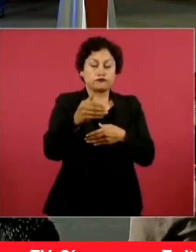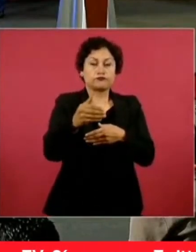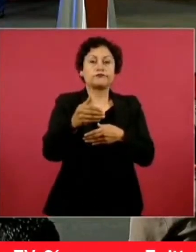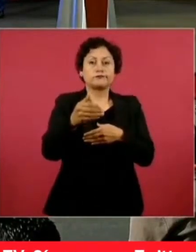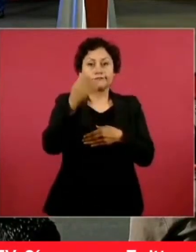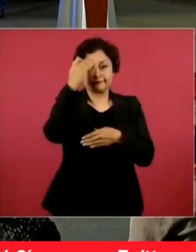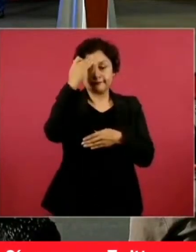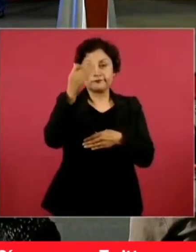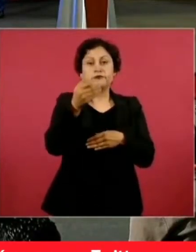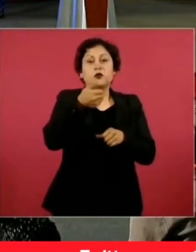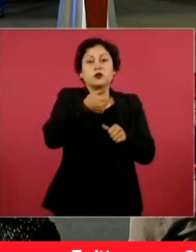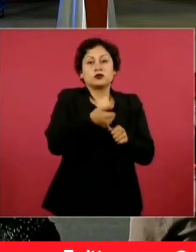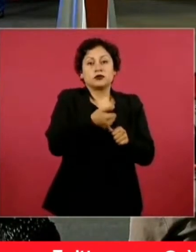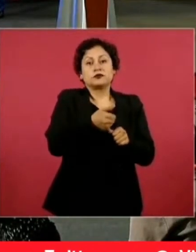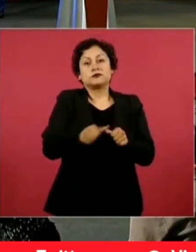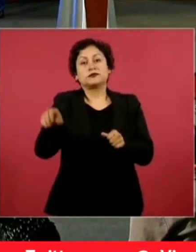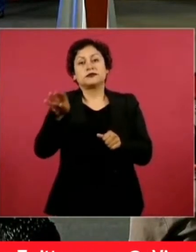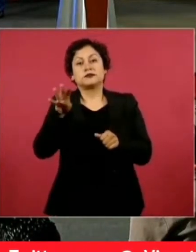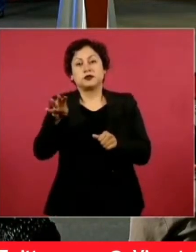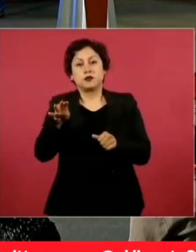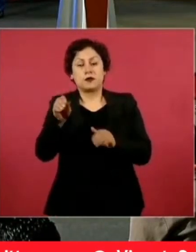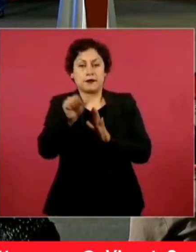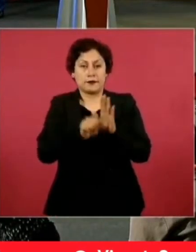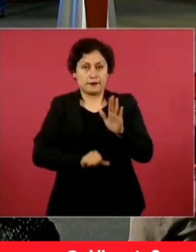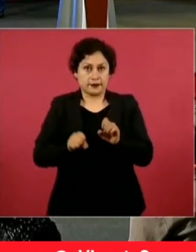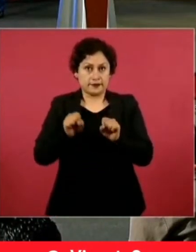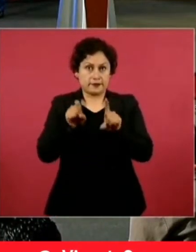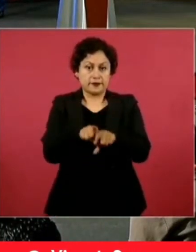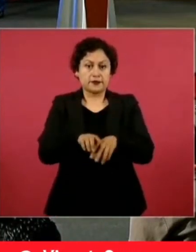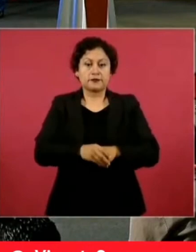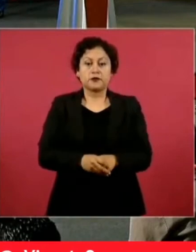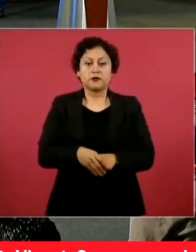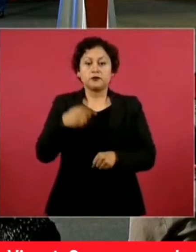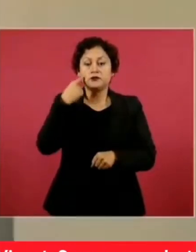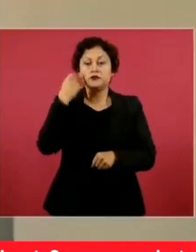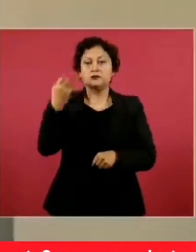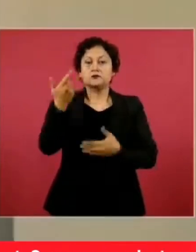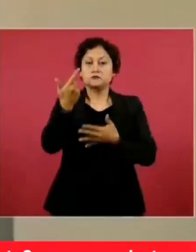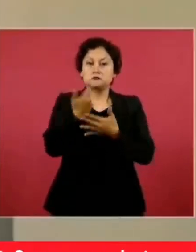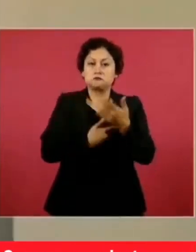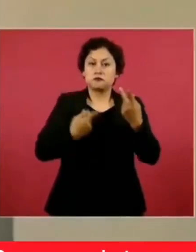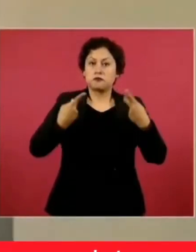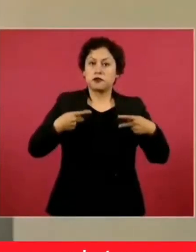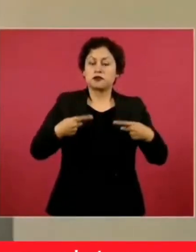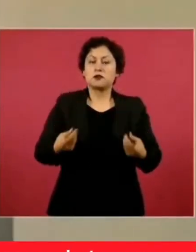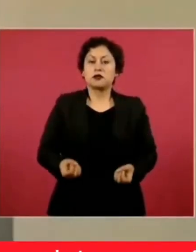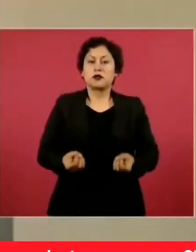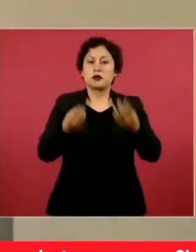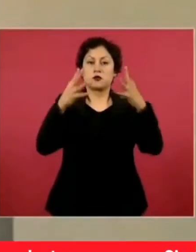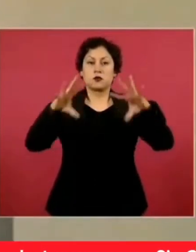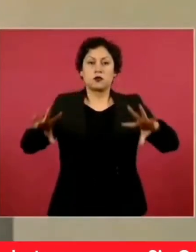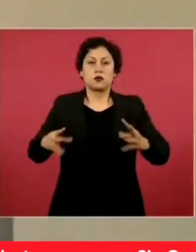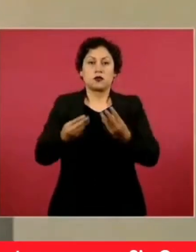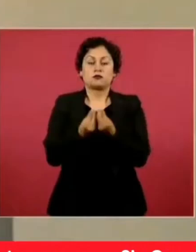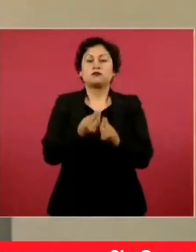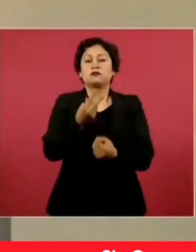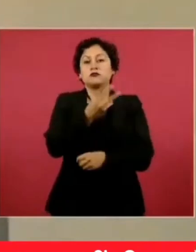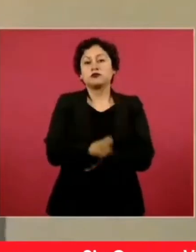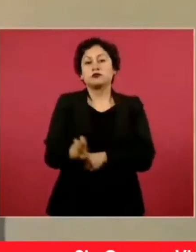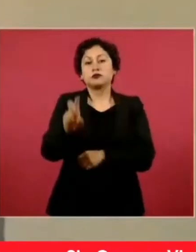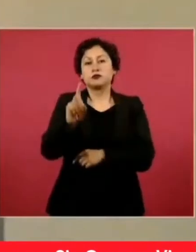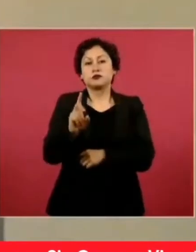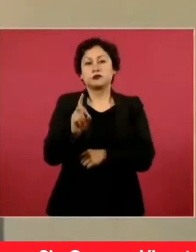19 de este mes estos son los efectivos de las fuerzas federales y de incluida la guardia nacional en total